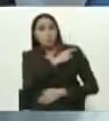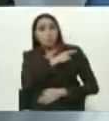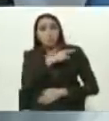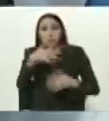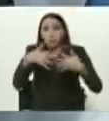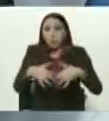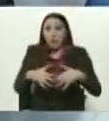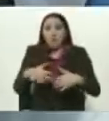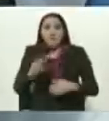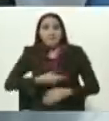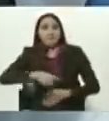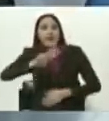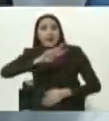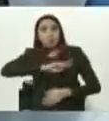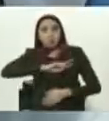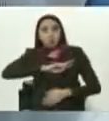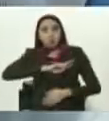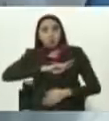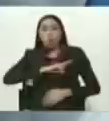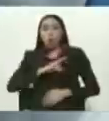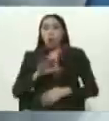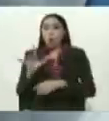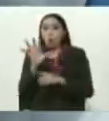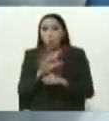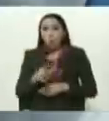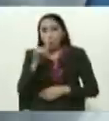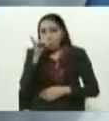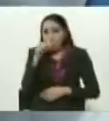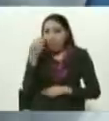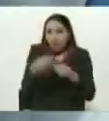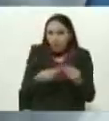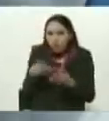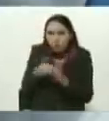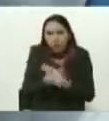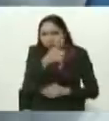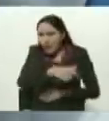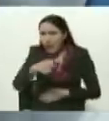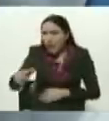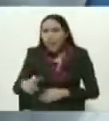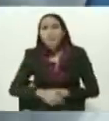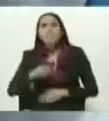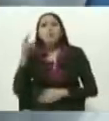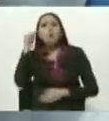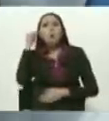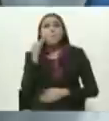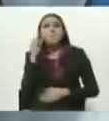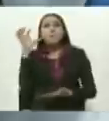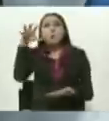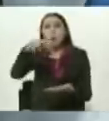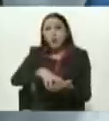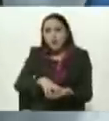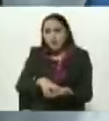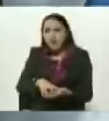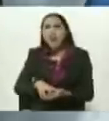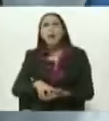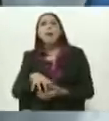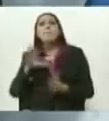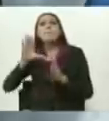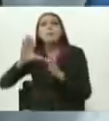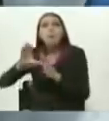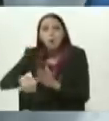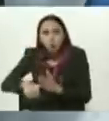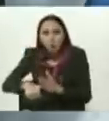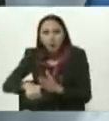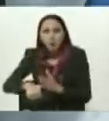falsos empresarios, impropios empresarios, burlaron la buena fe de ciudadanos en el estado Bolívar para estafarlo.